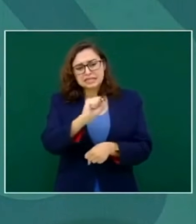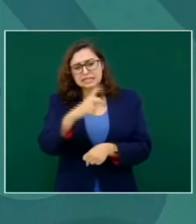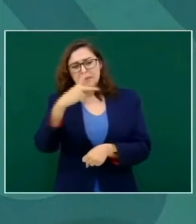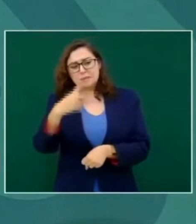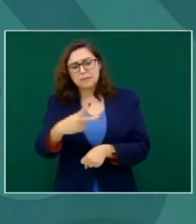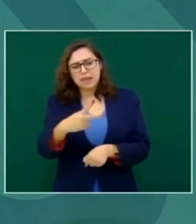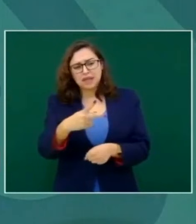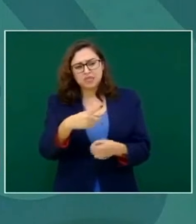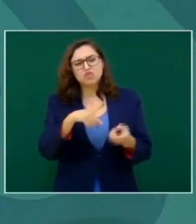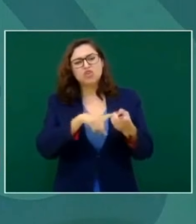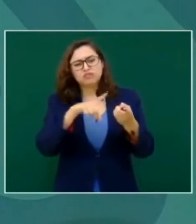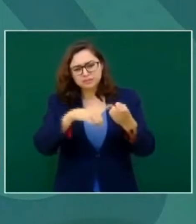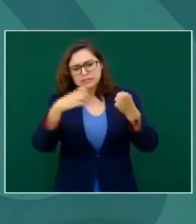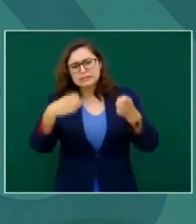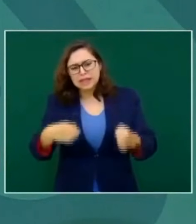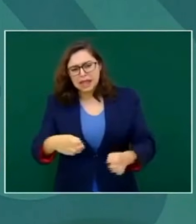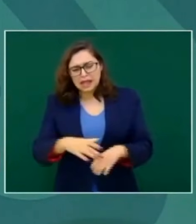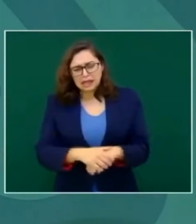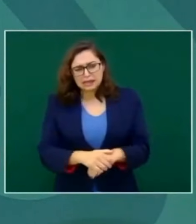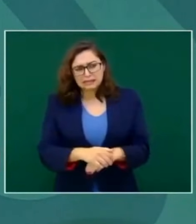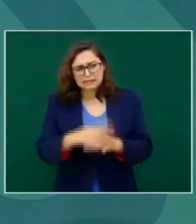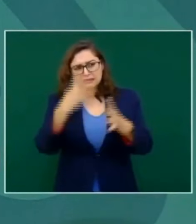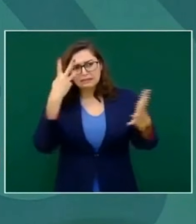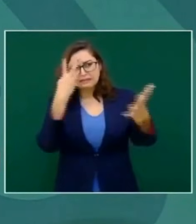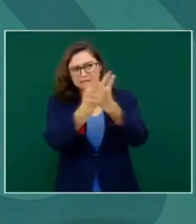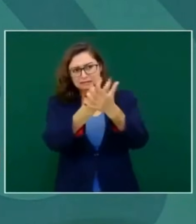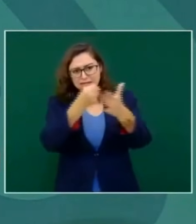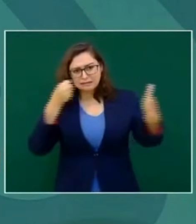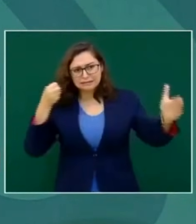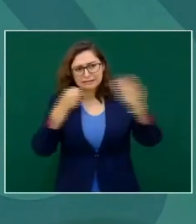a cruzado de proteger a narcotraficantes